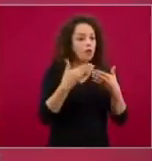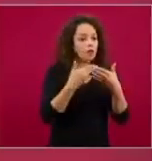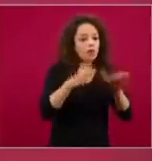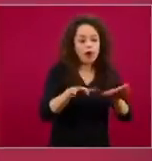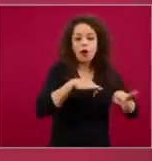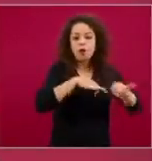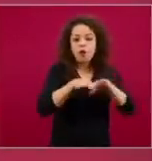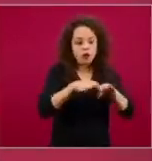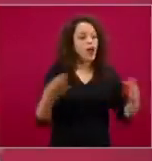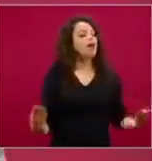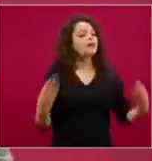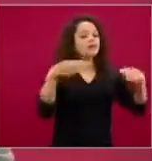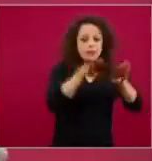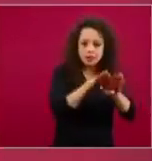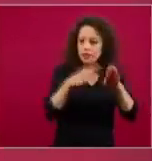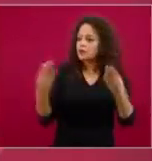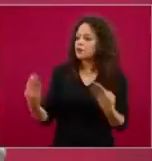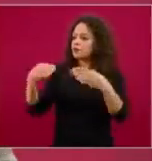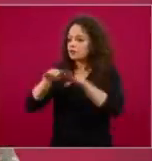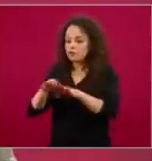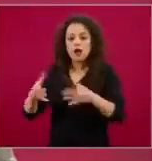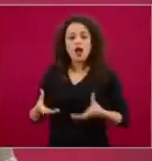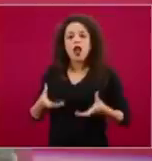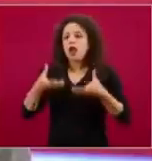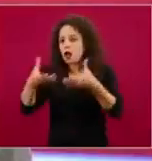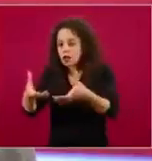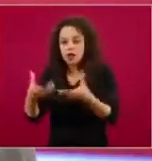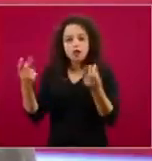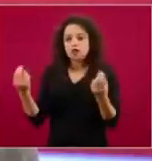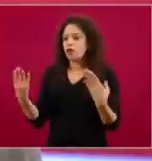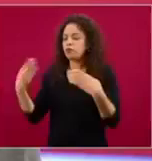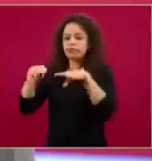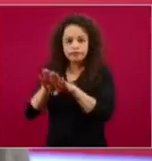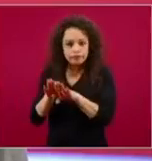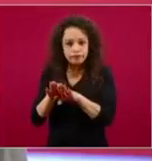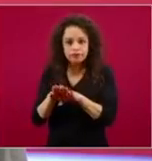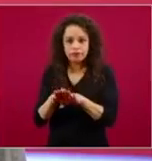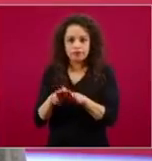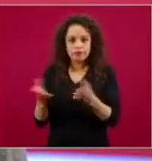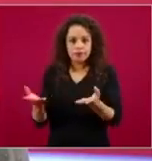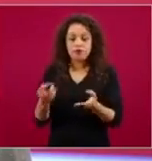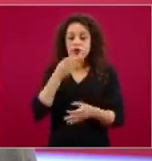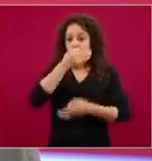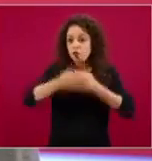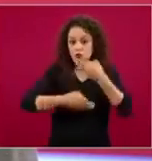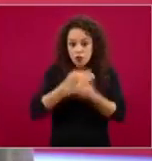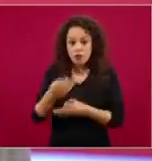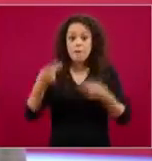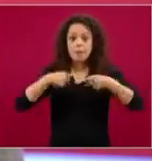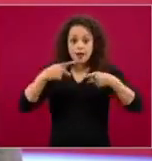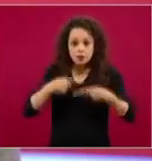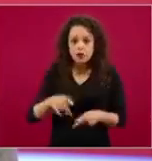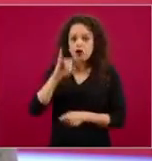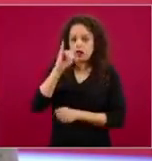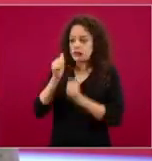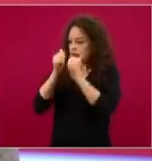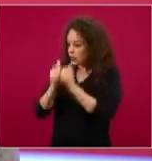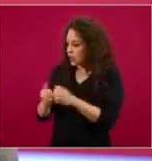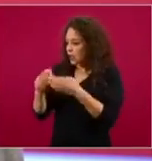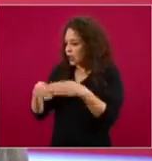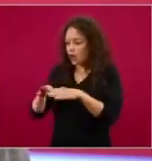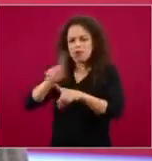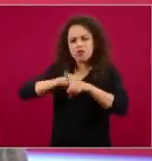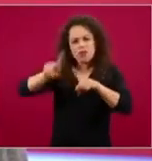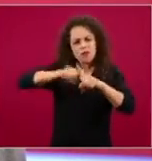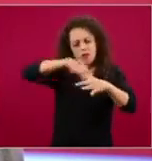los espacios públicos que no tenían que abrir no abren, que las personas se quedan en casa, etcétera, etcétera, etcétera. Y